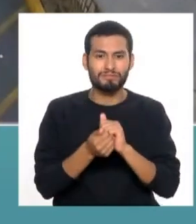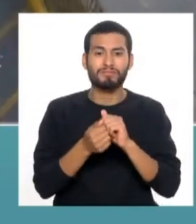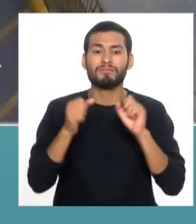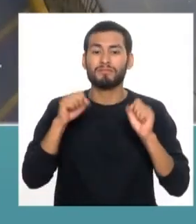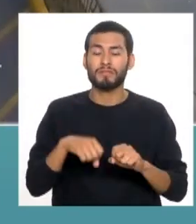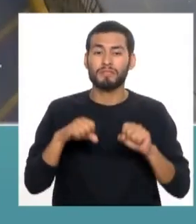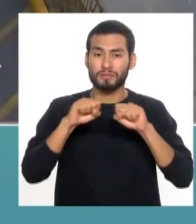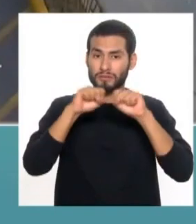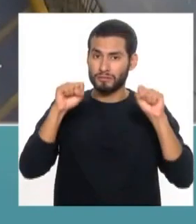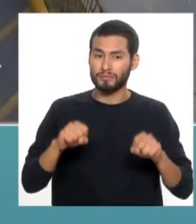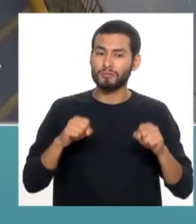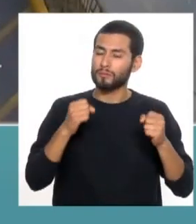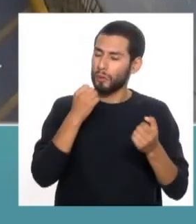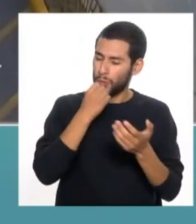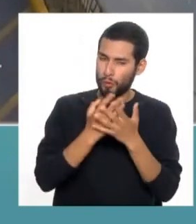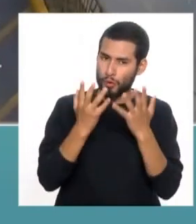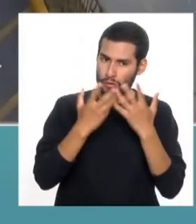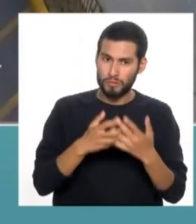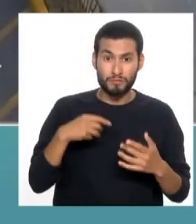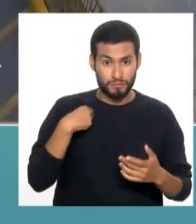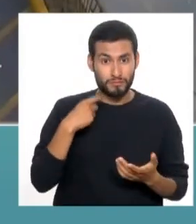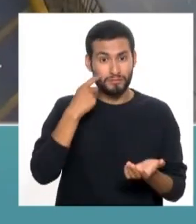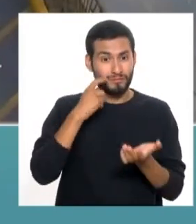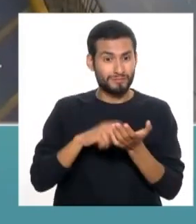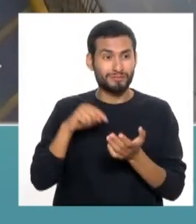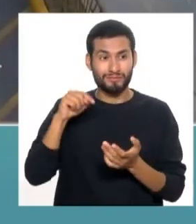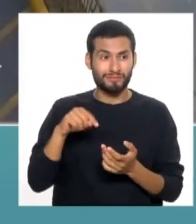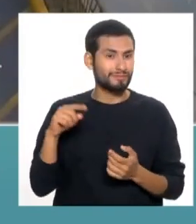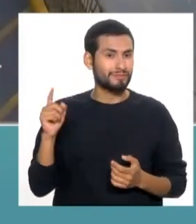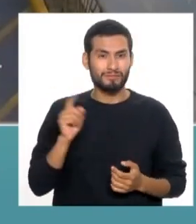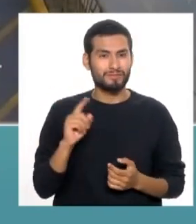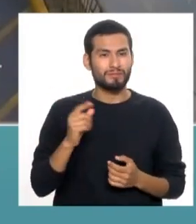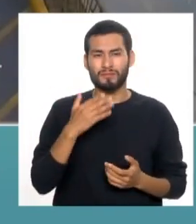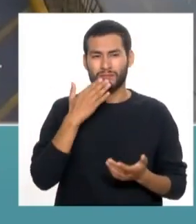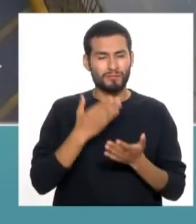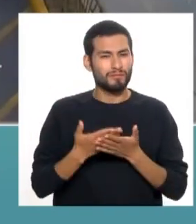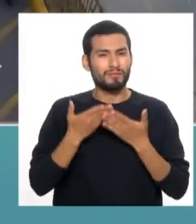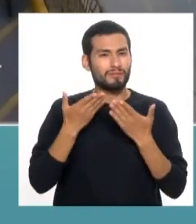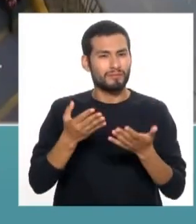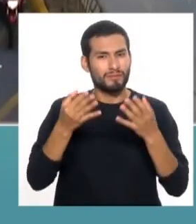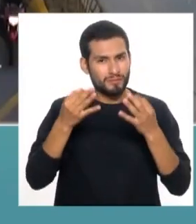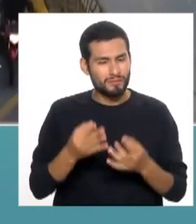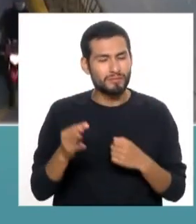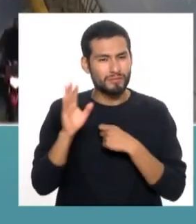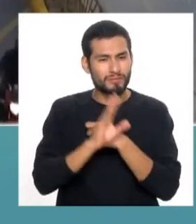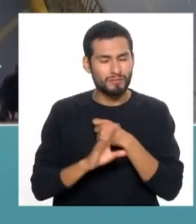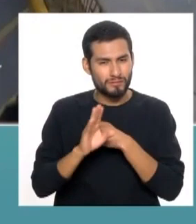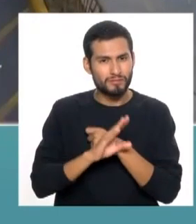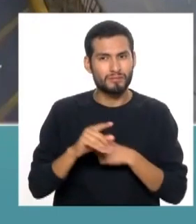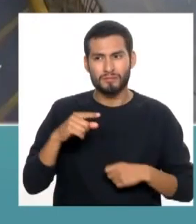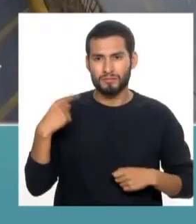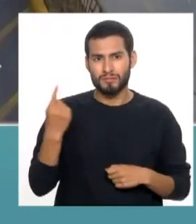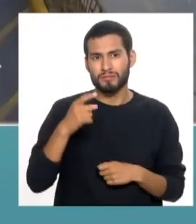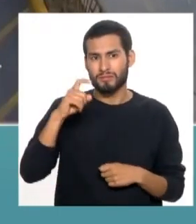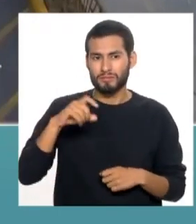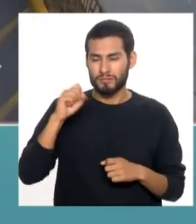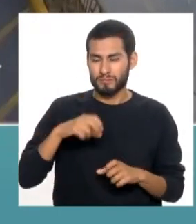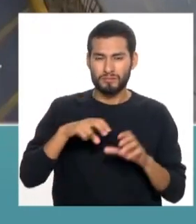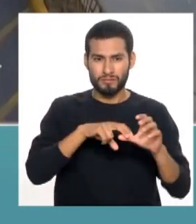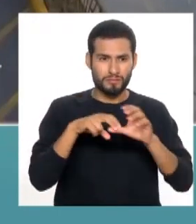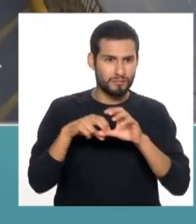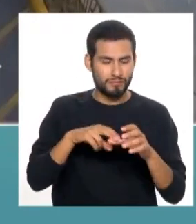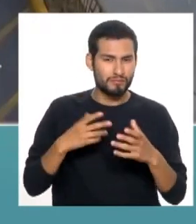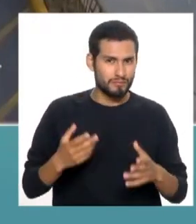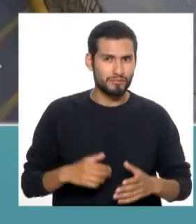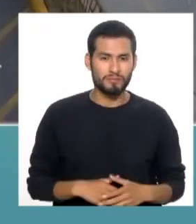un sistema más adecuado, porque reconocemos de que este no es el que brinda la calidad y la seguridad que necesitamos nosotros para movernos